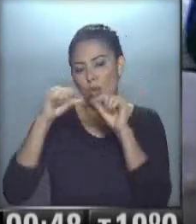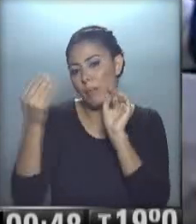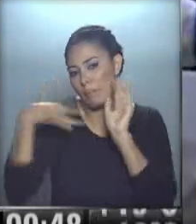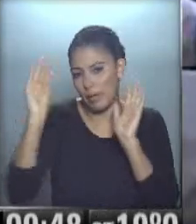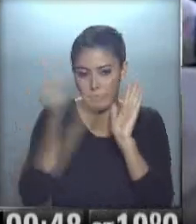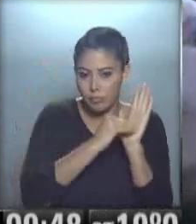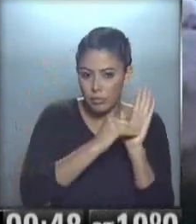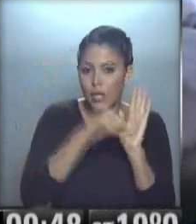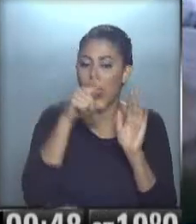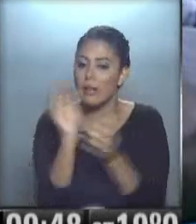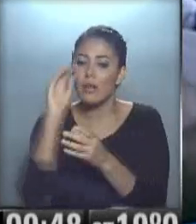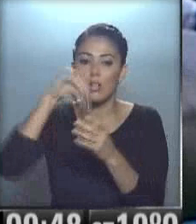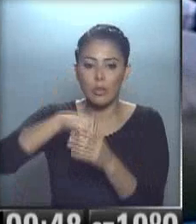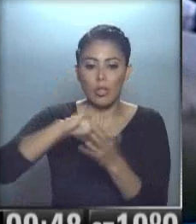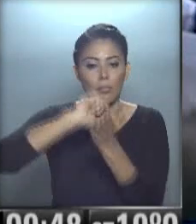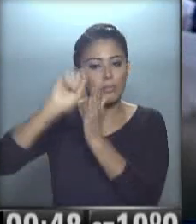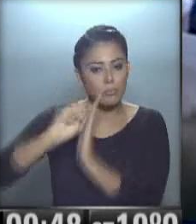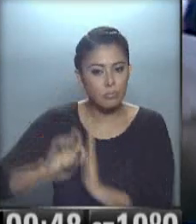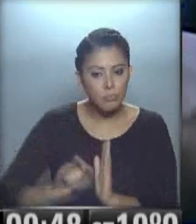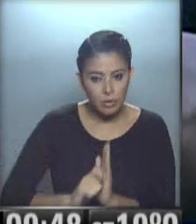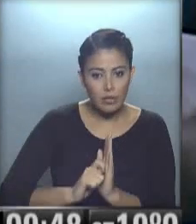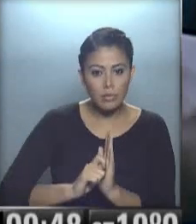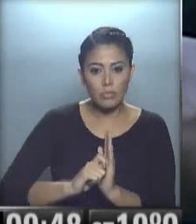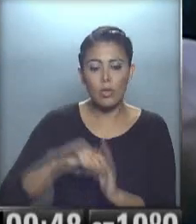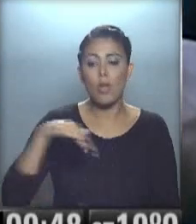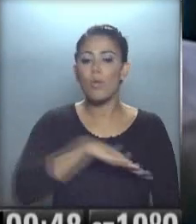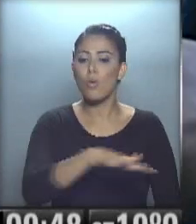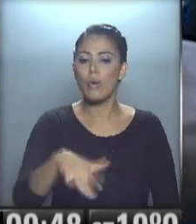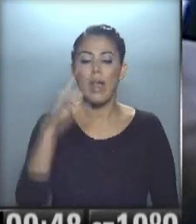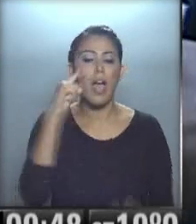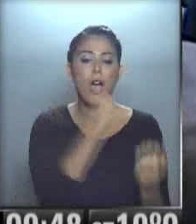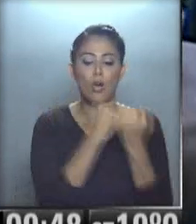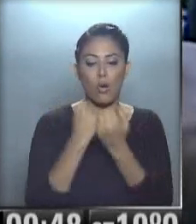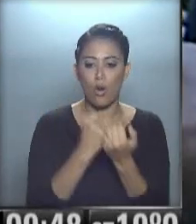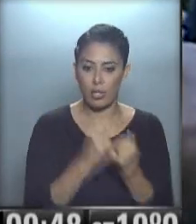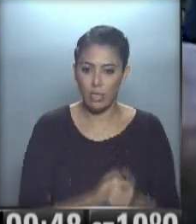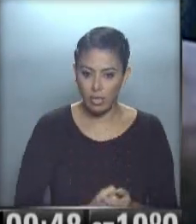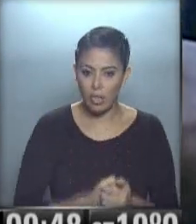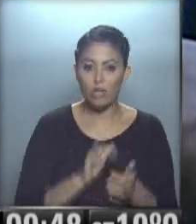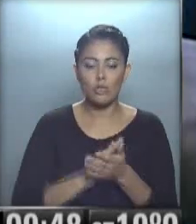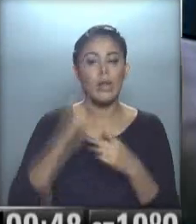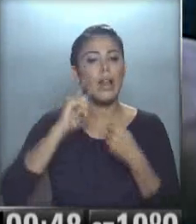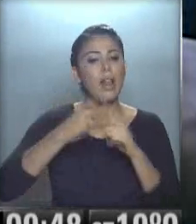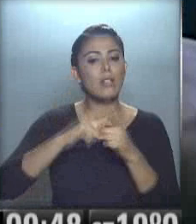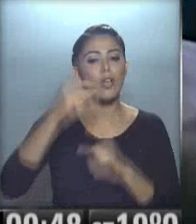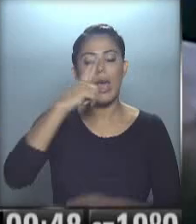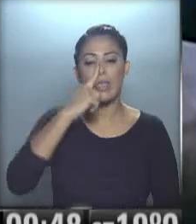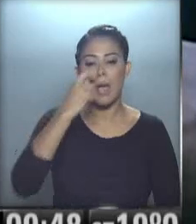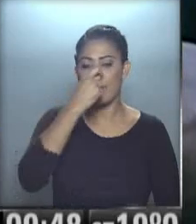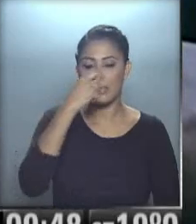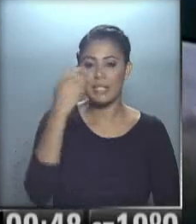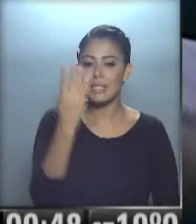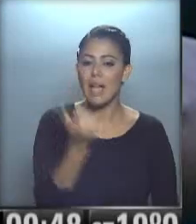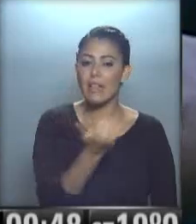tanto, ha sido incluido en el censo llevado a cabo en el marco del acuerdo de mediación celebrado el día 26